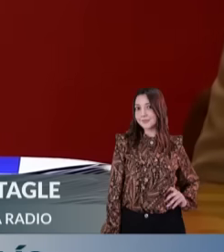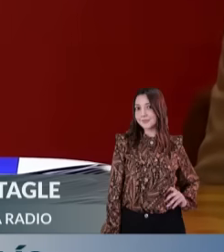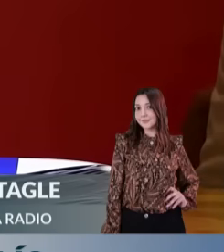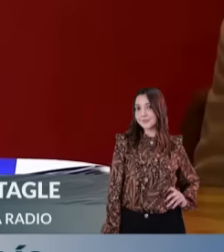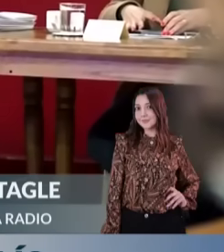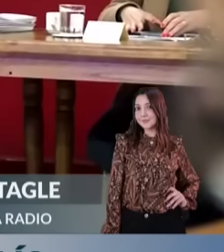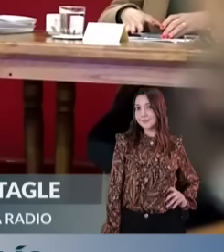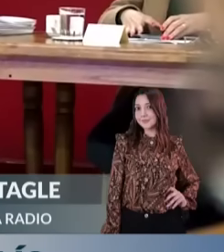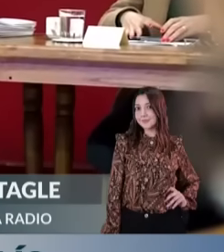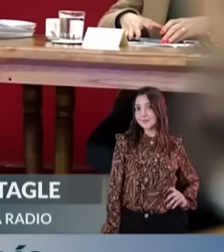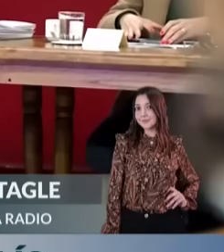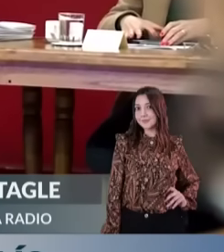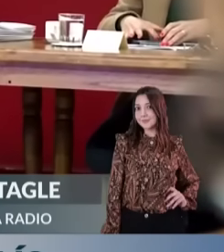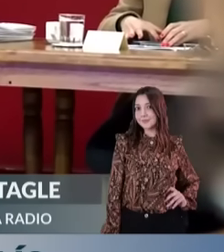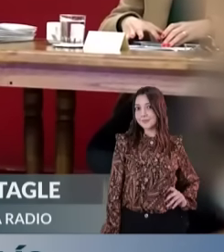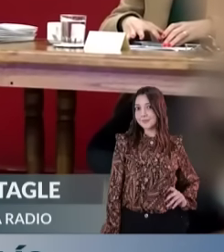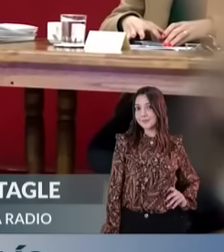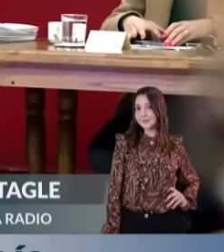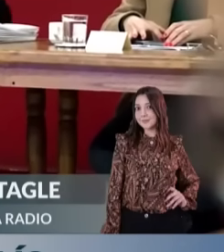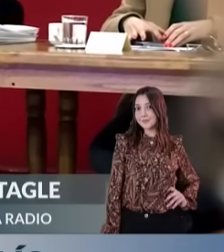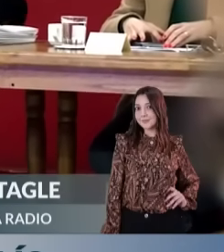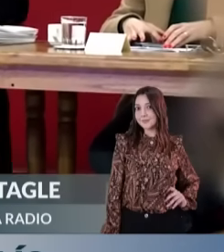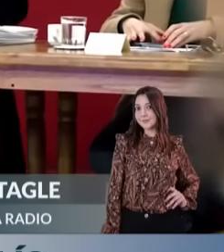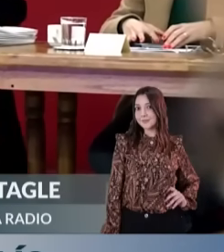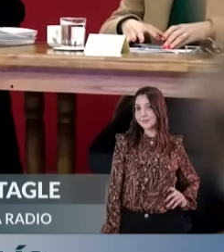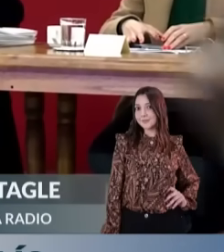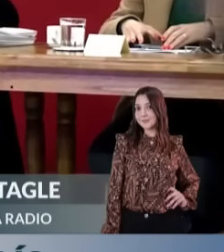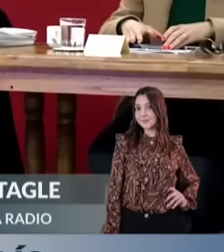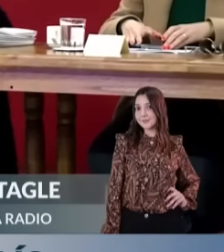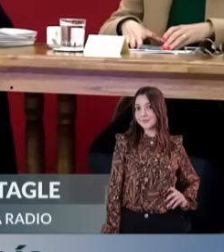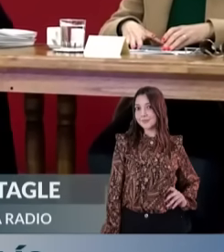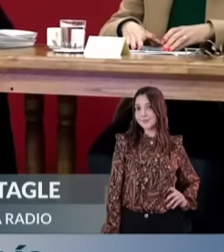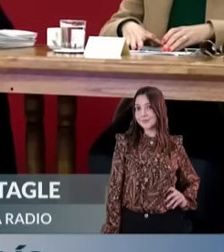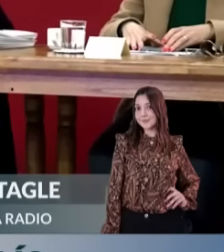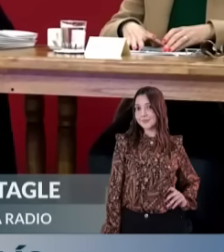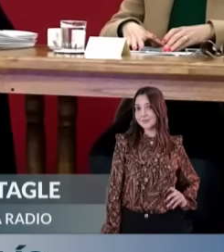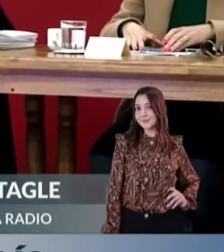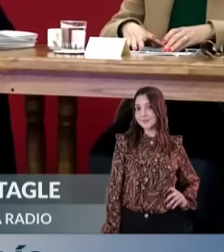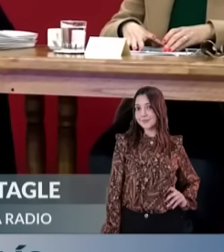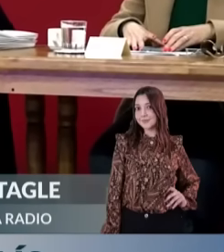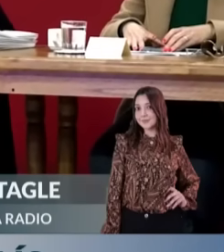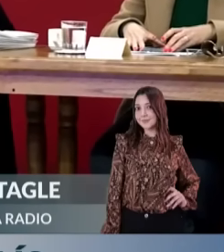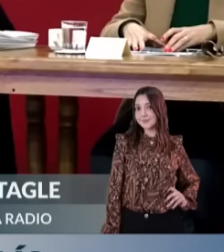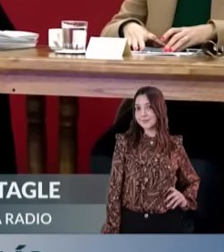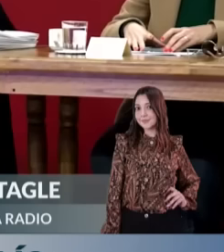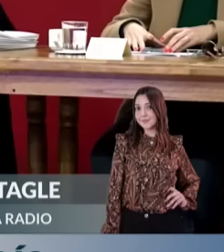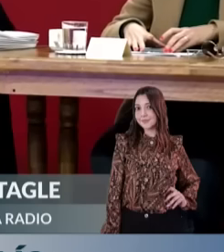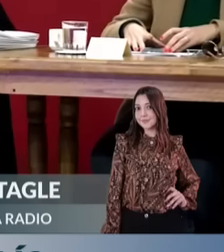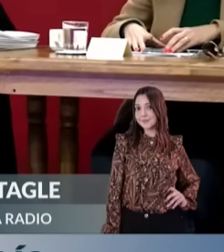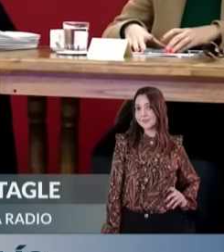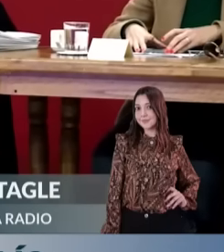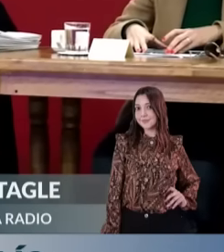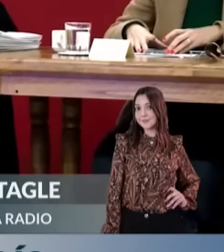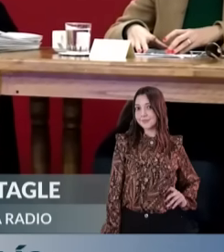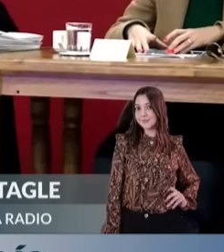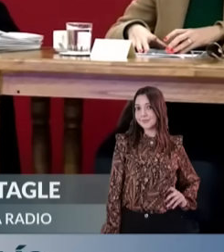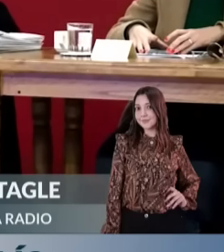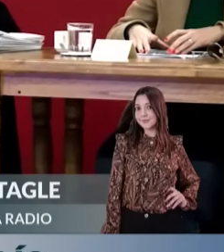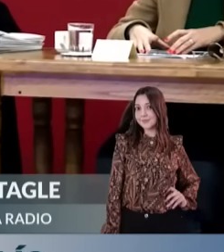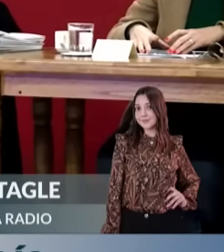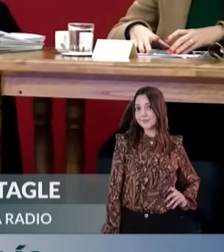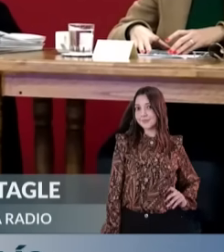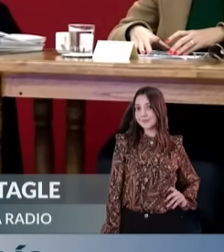es inexplicable que el ministro de Desarrollo Social, Giorgio Jackson, y su par de vivienda, Carlos Montes, aún no presenten su renuncia, pues